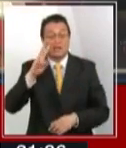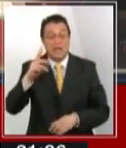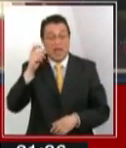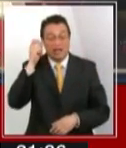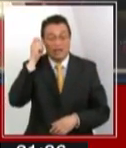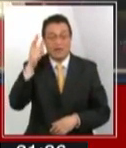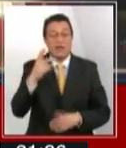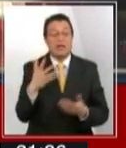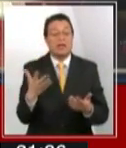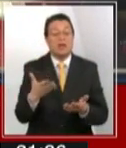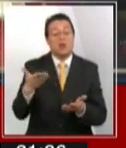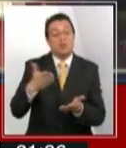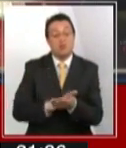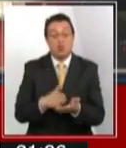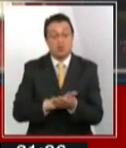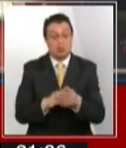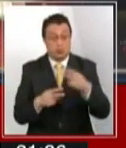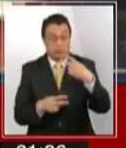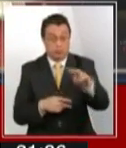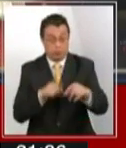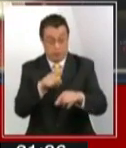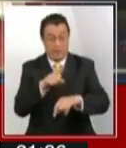qué causó su fallecimiento son de su periodo?